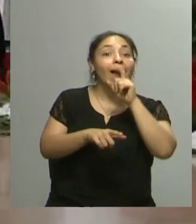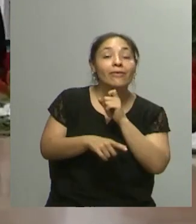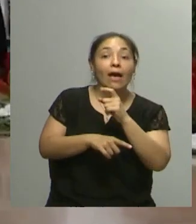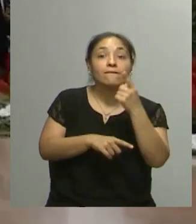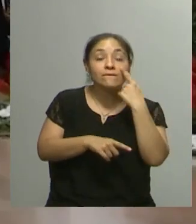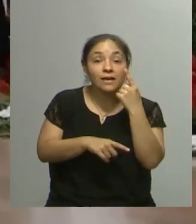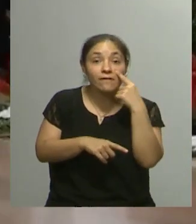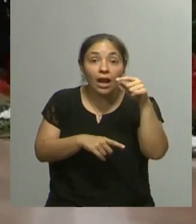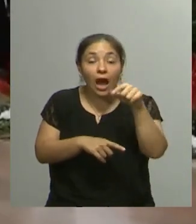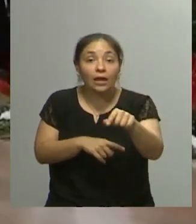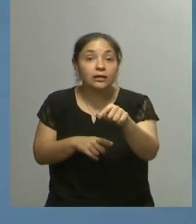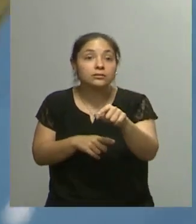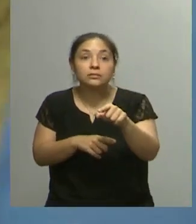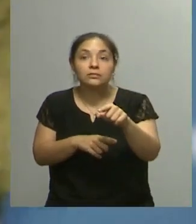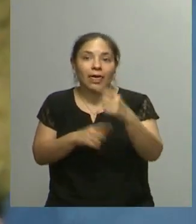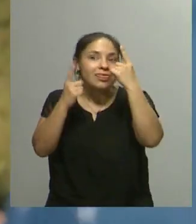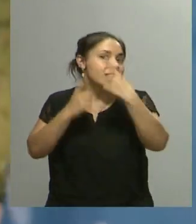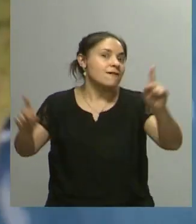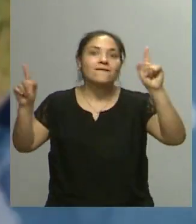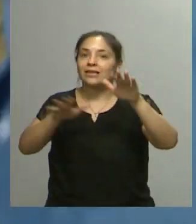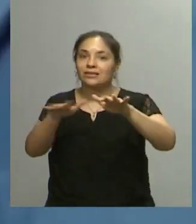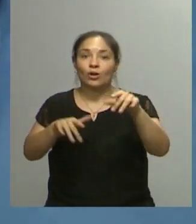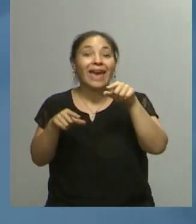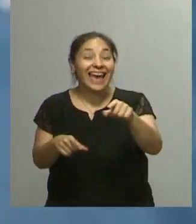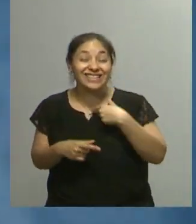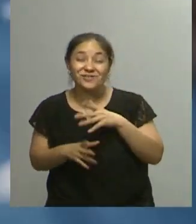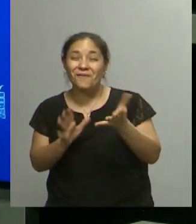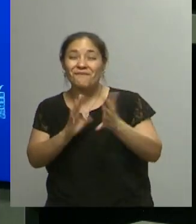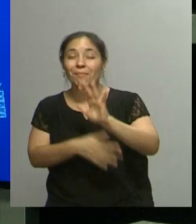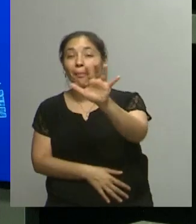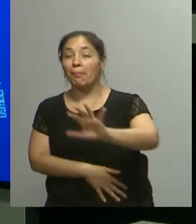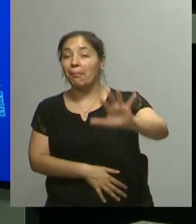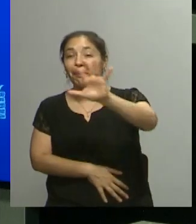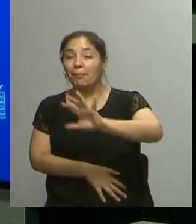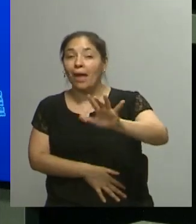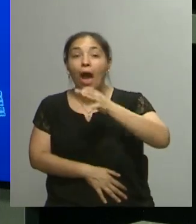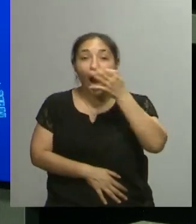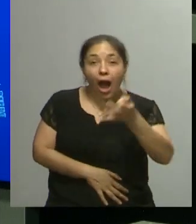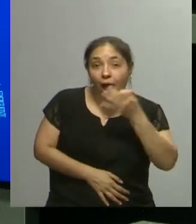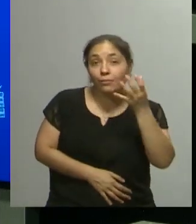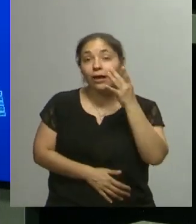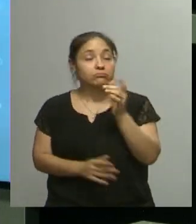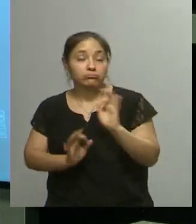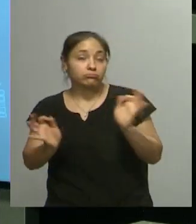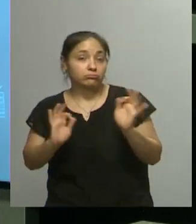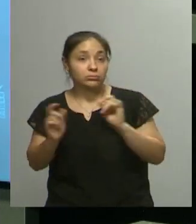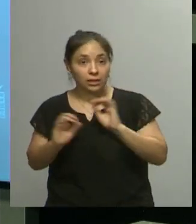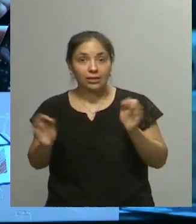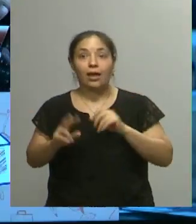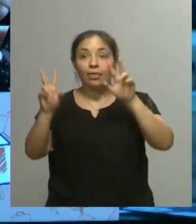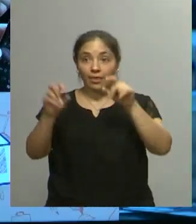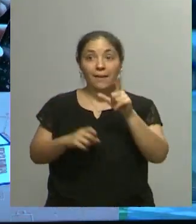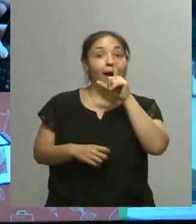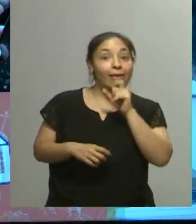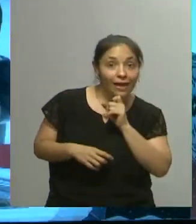absolutamente distinta y de eso no se habla, ¿no? Exacto. La situación real, en definitiva. A ver, ¿te referís a cataríes o...?